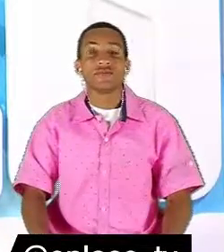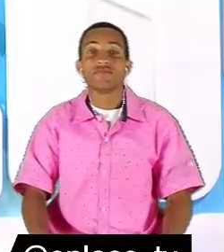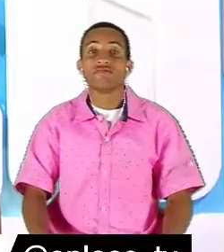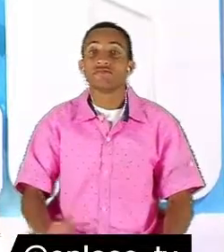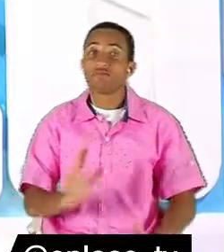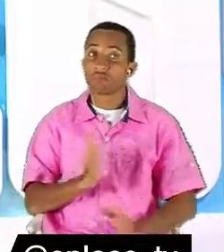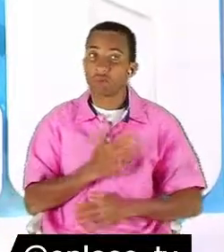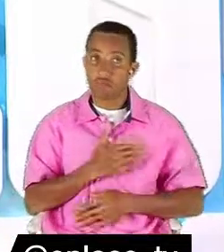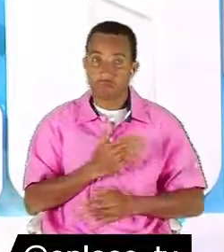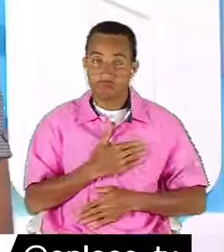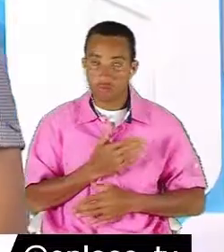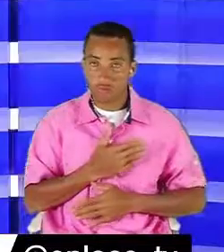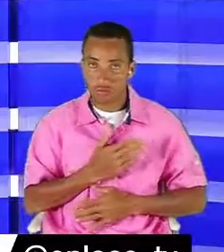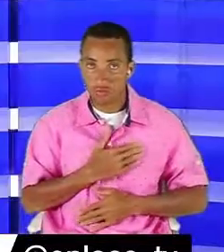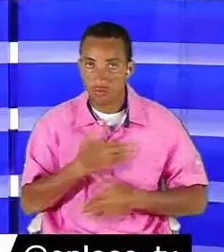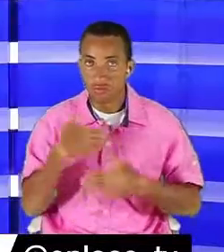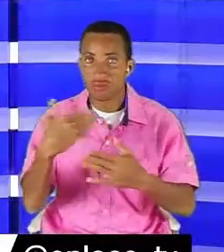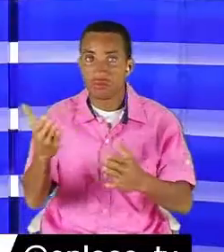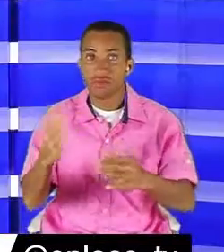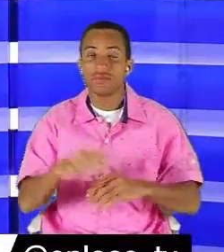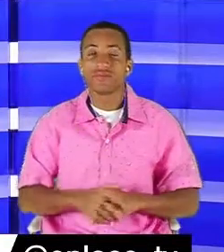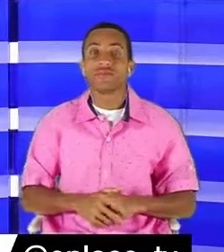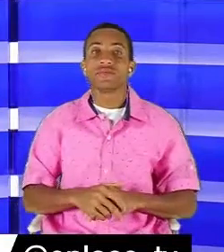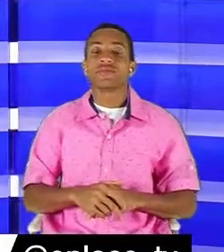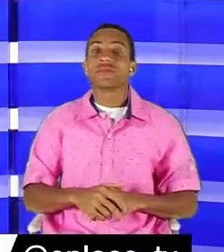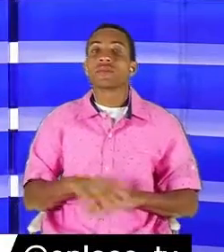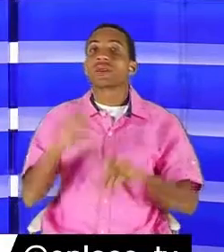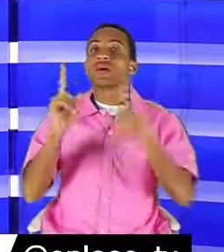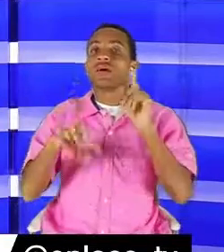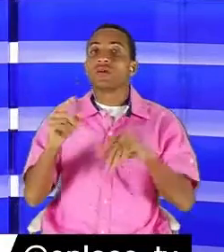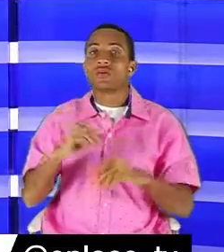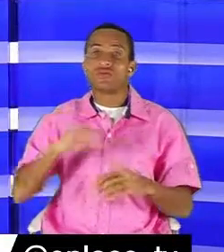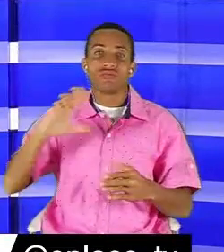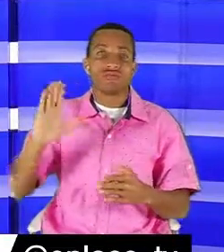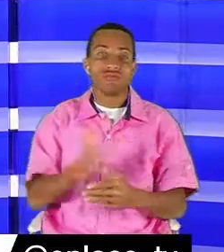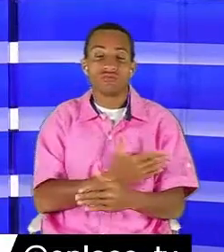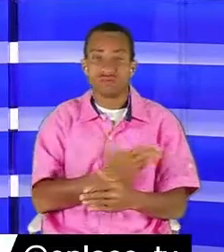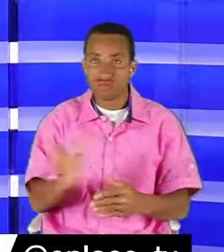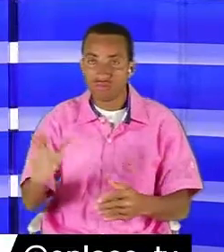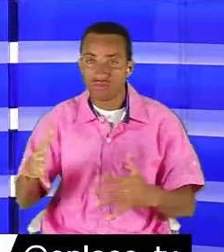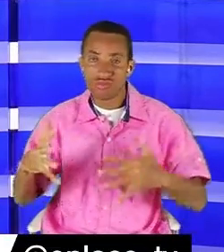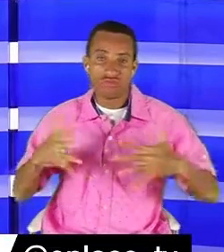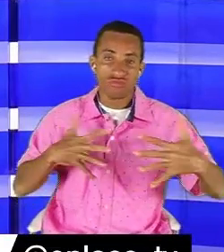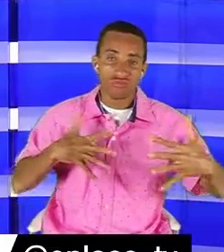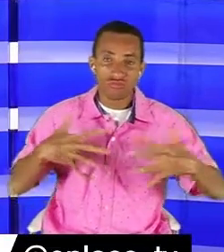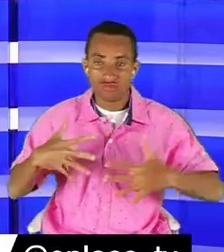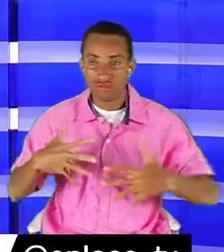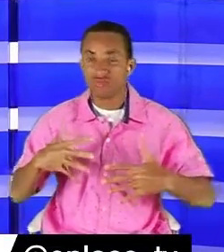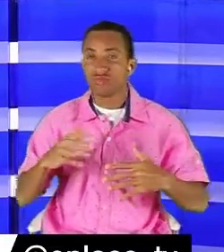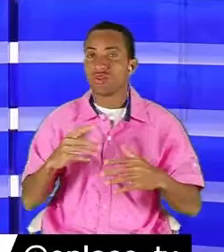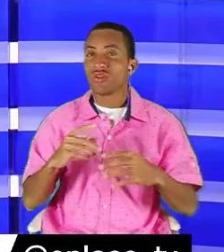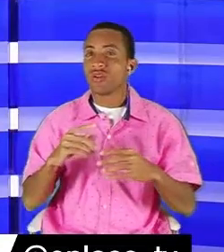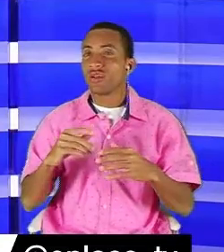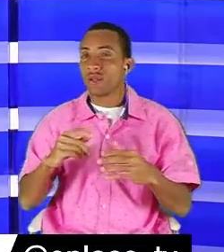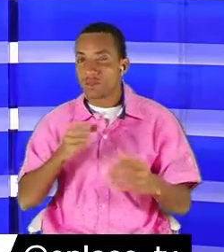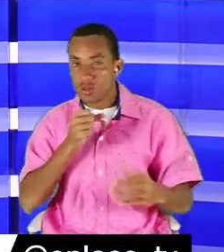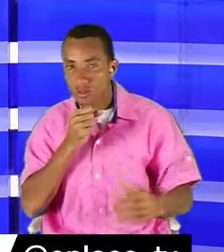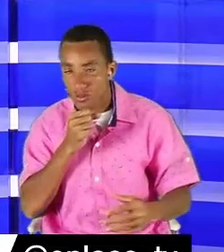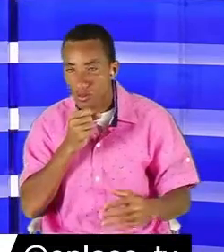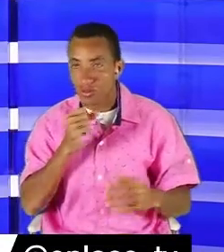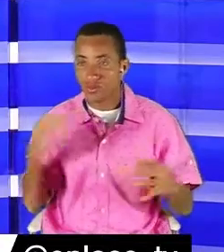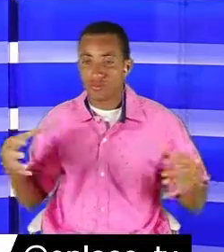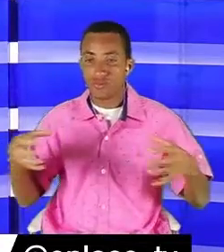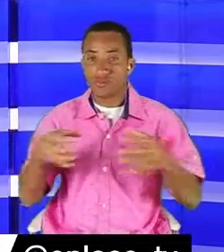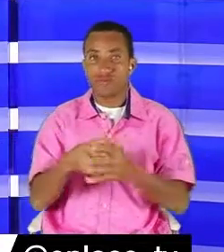Felicitaciones a estos campeones. Actores, bailarines, cantantes, músicos y otros artistas hacen parte del grupo de teatro